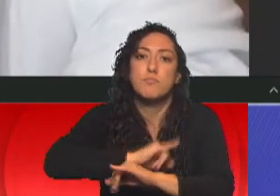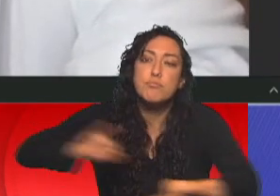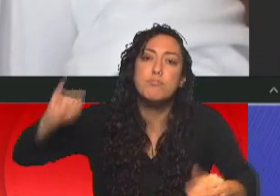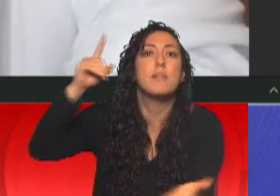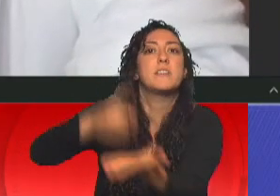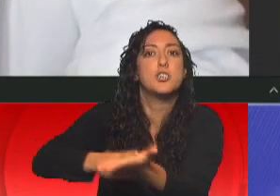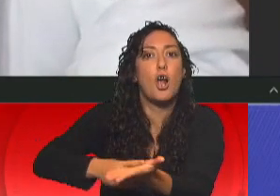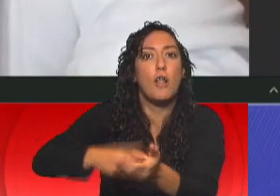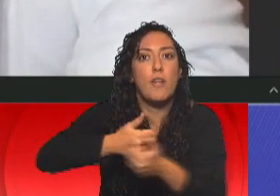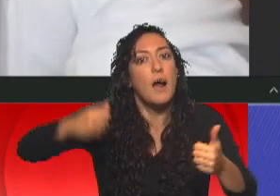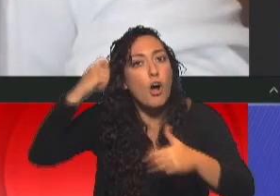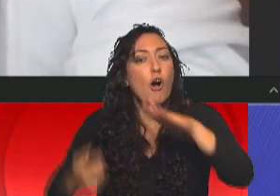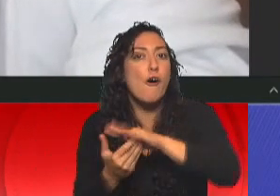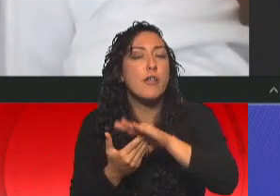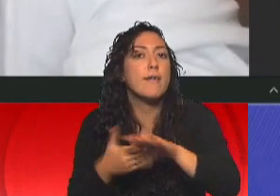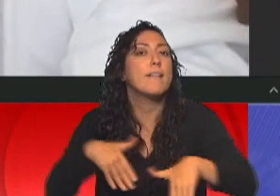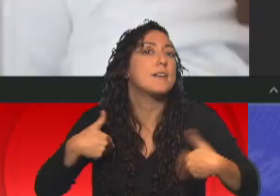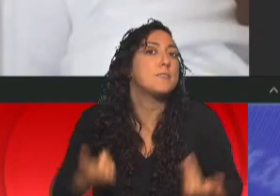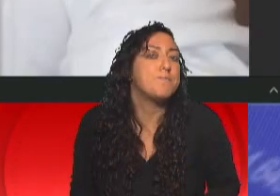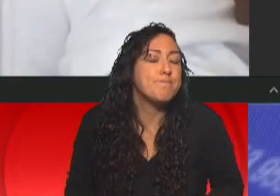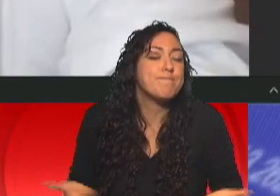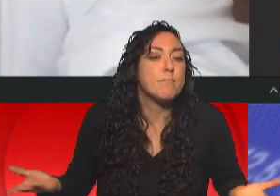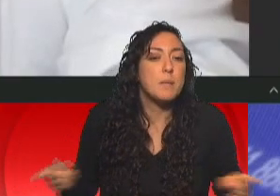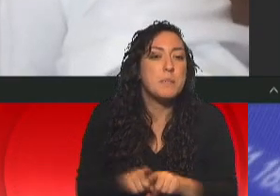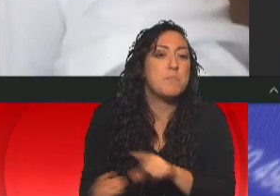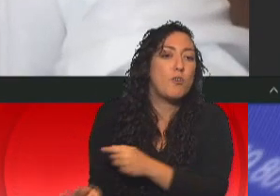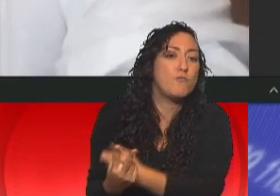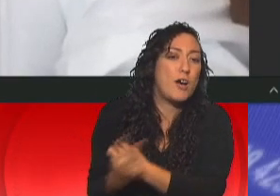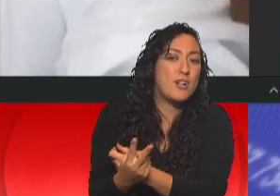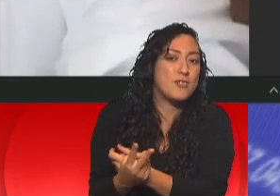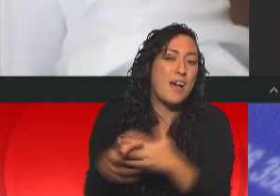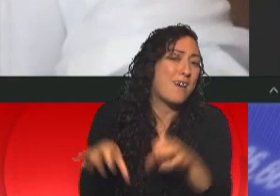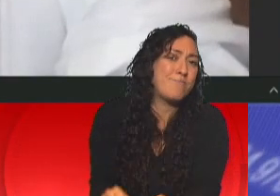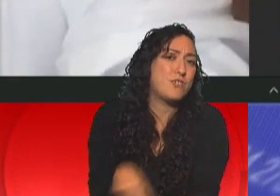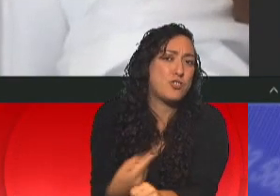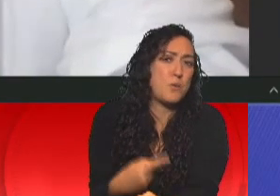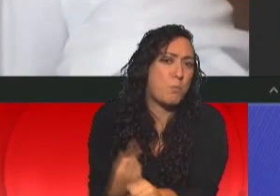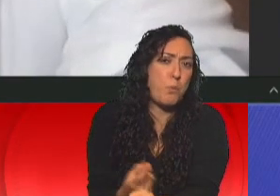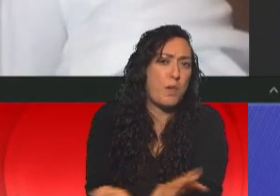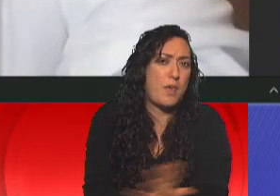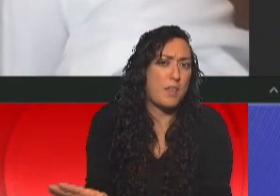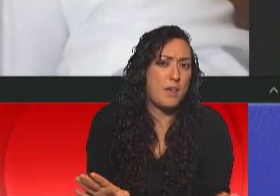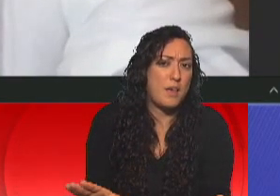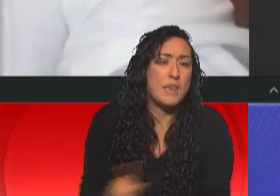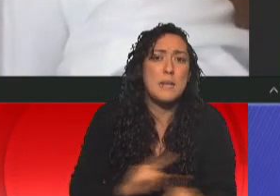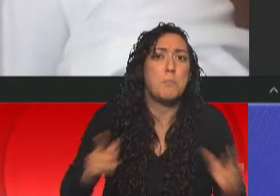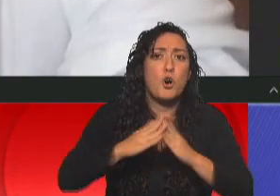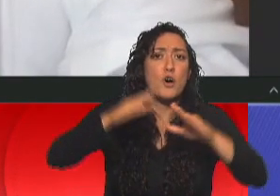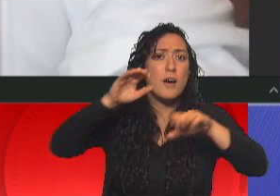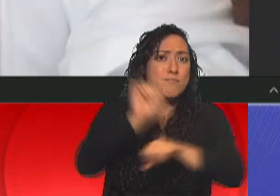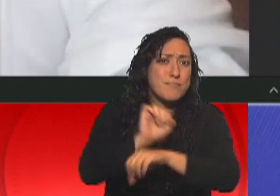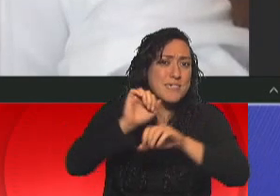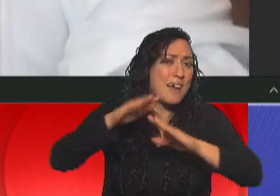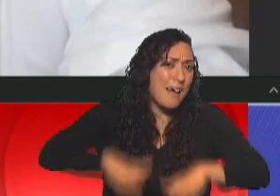la Corte. Bueno, como tiene fueros, no se la podría arrestar ni siquiera para que haga prisión domiciliaria.